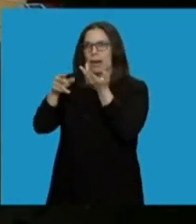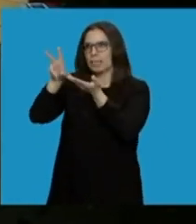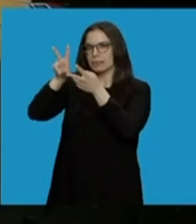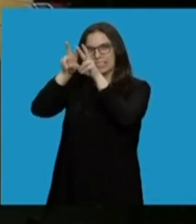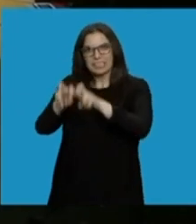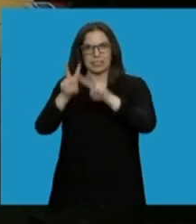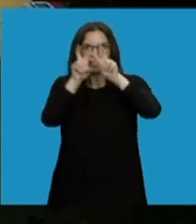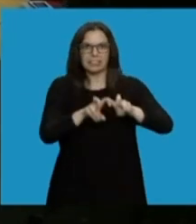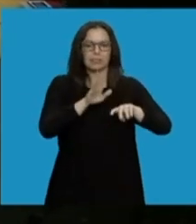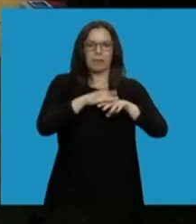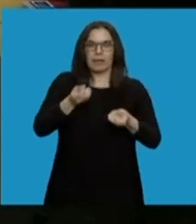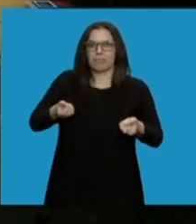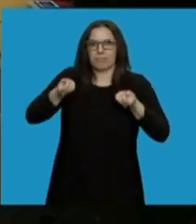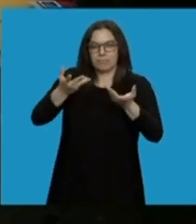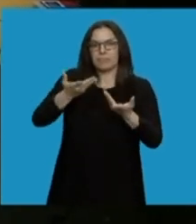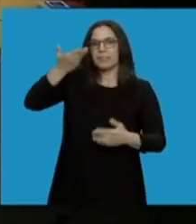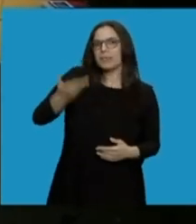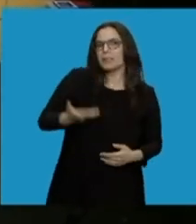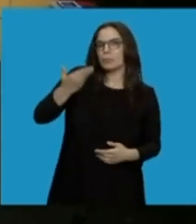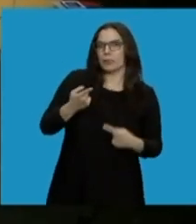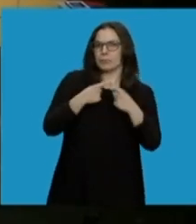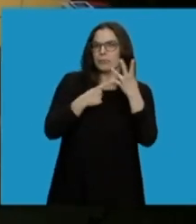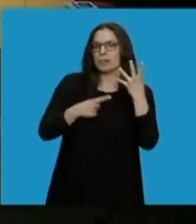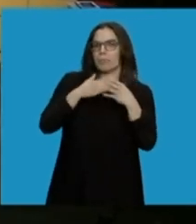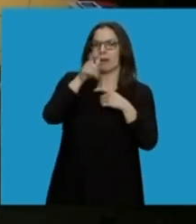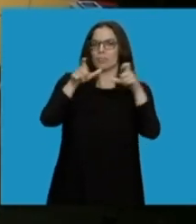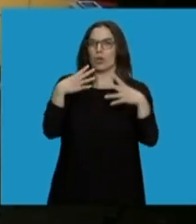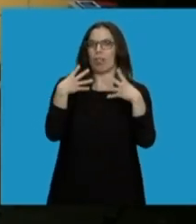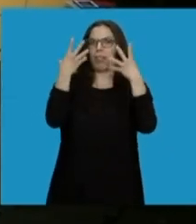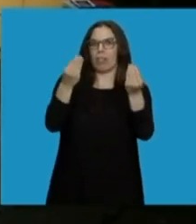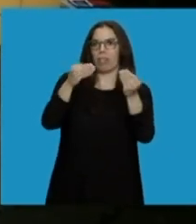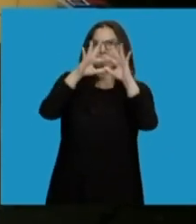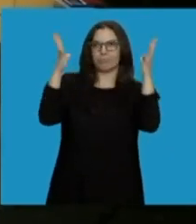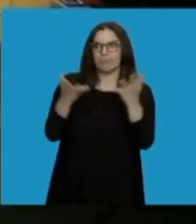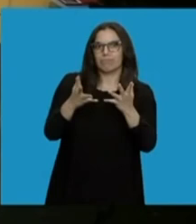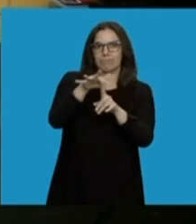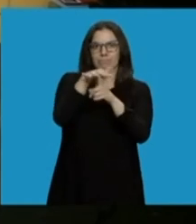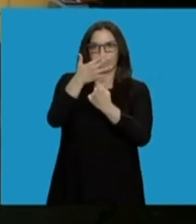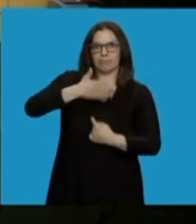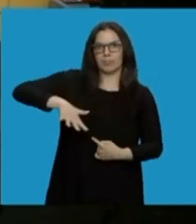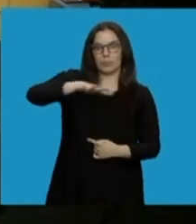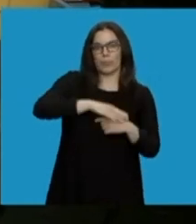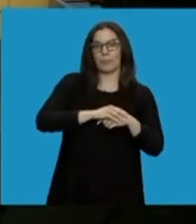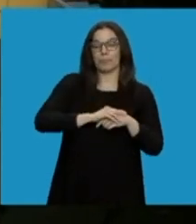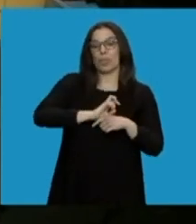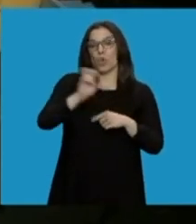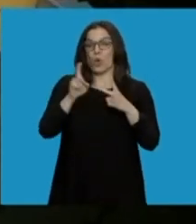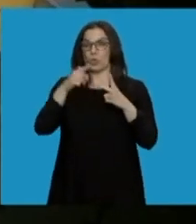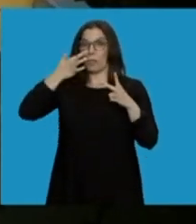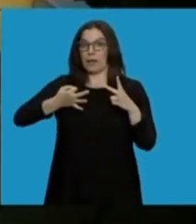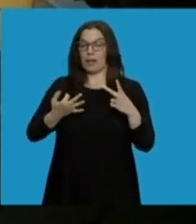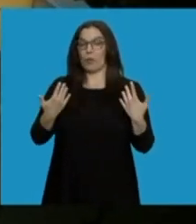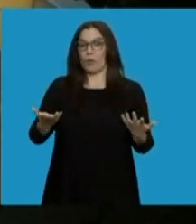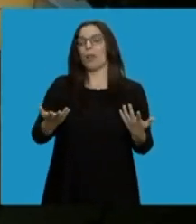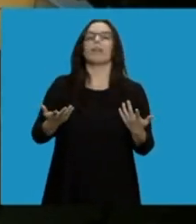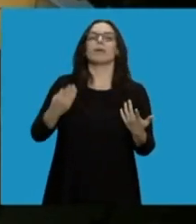facilitan las claves necesarias para interpretar el mundo que nos rodea. El segundo de los peligros son las